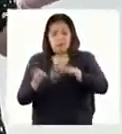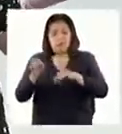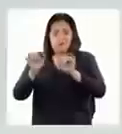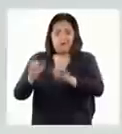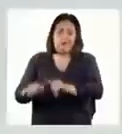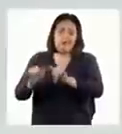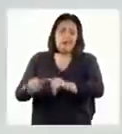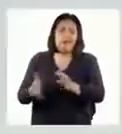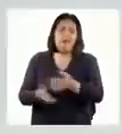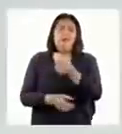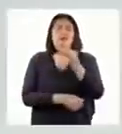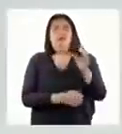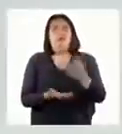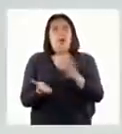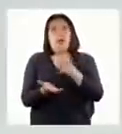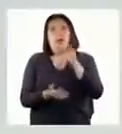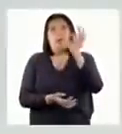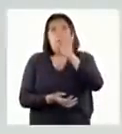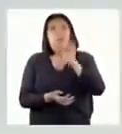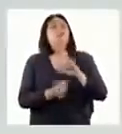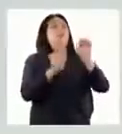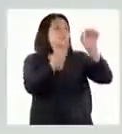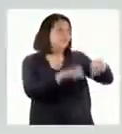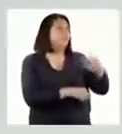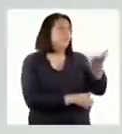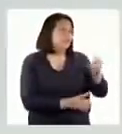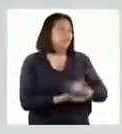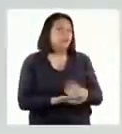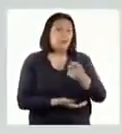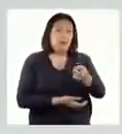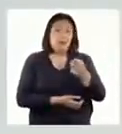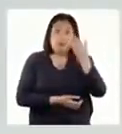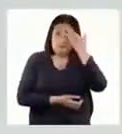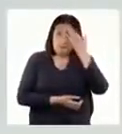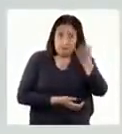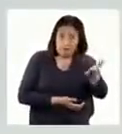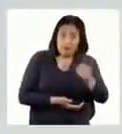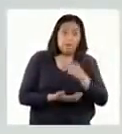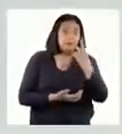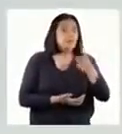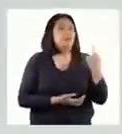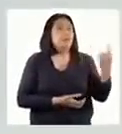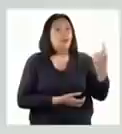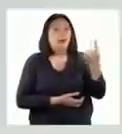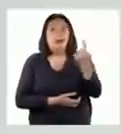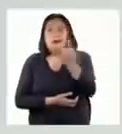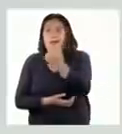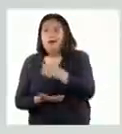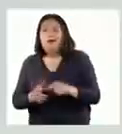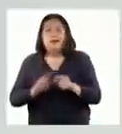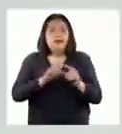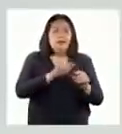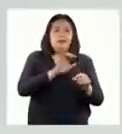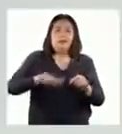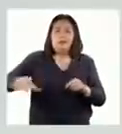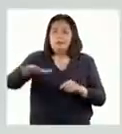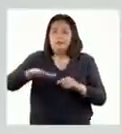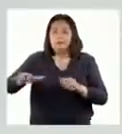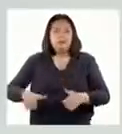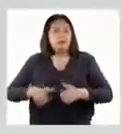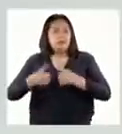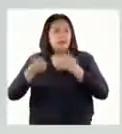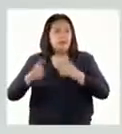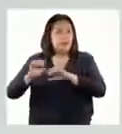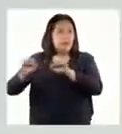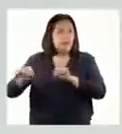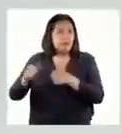mucho tiempo. Así es, Patricia. Como se han dado cuenta, cada pieza de los ecosistemas es vital